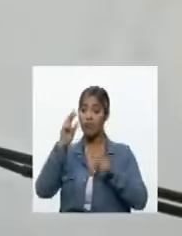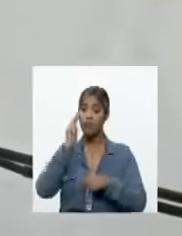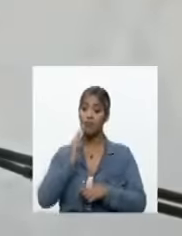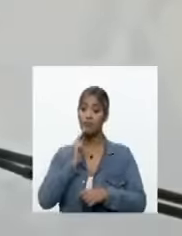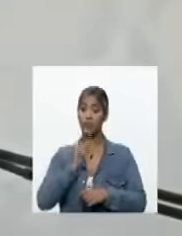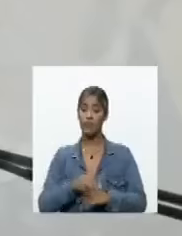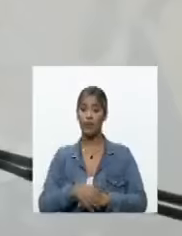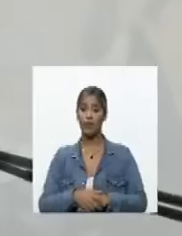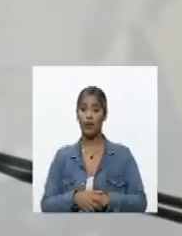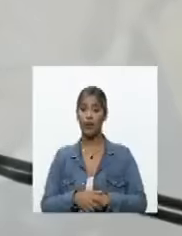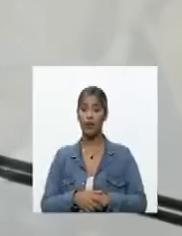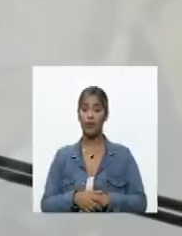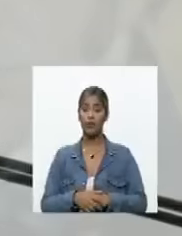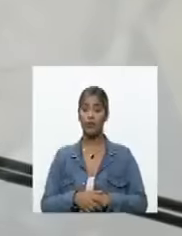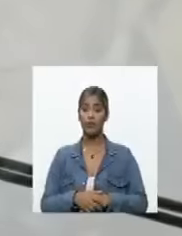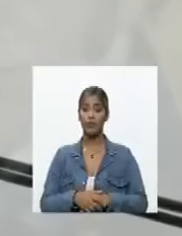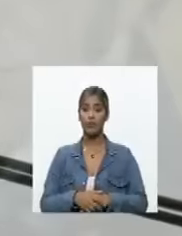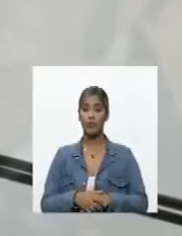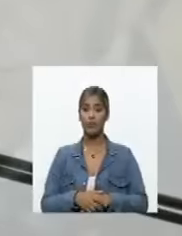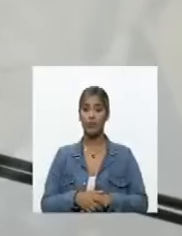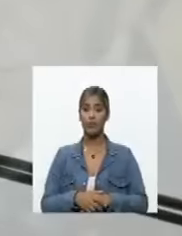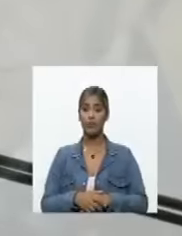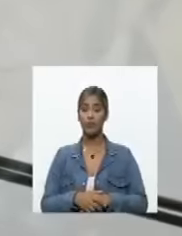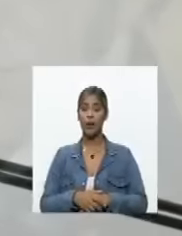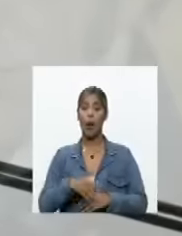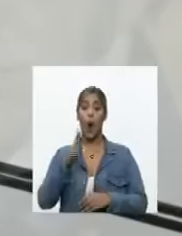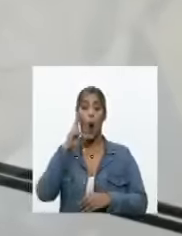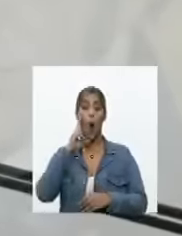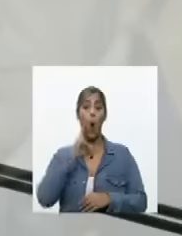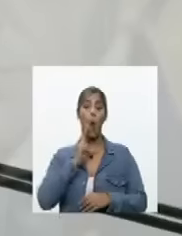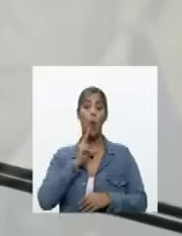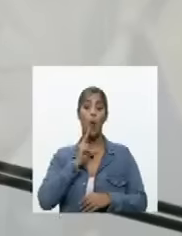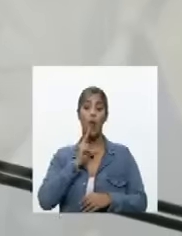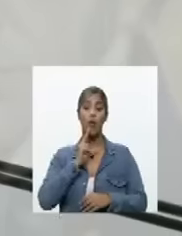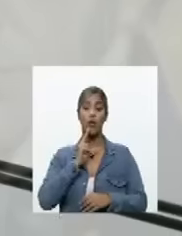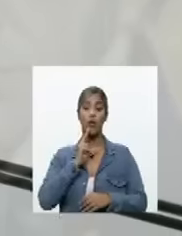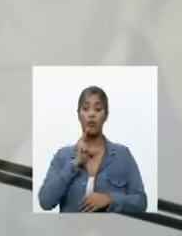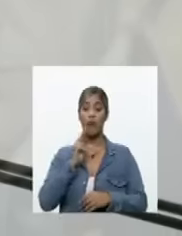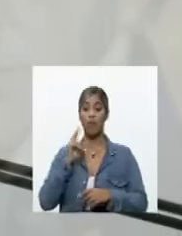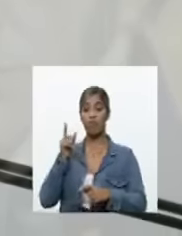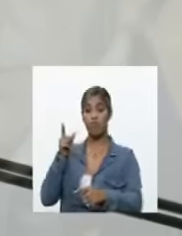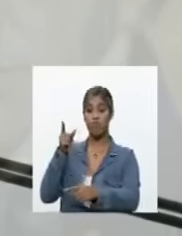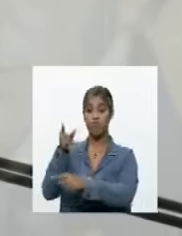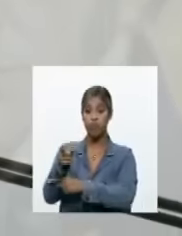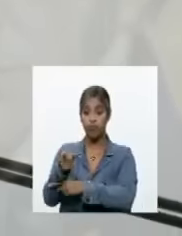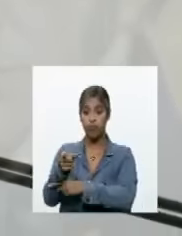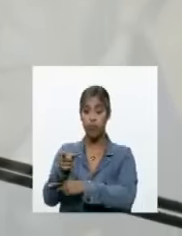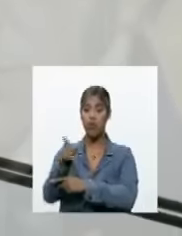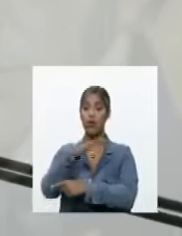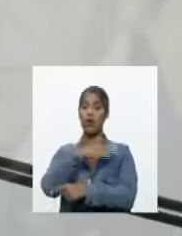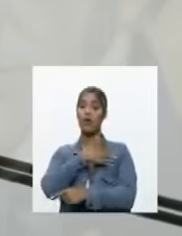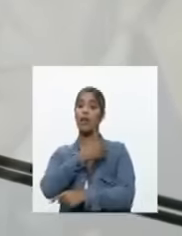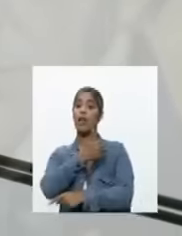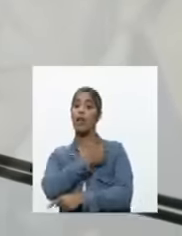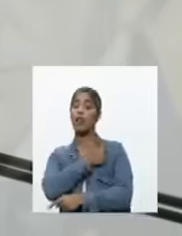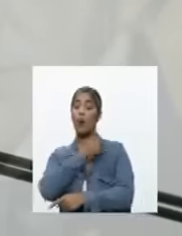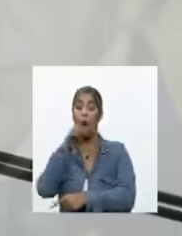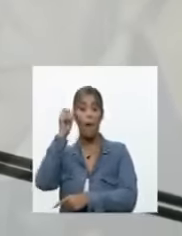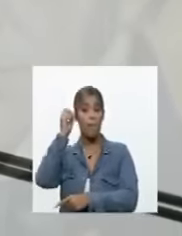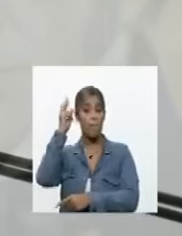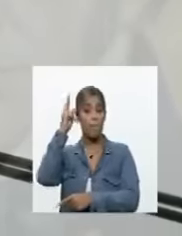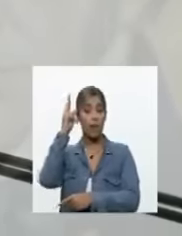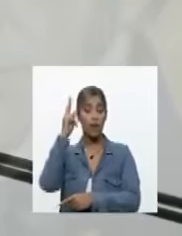Fue nombrado por nuestro padre Bolívar desde Perú como director de la educación pública, ciencias, artes